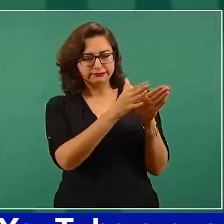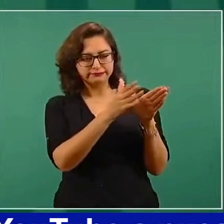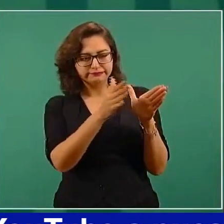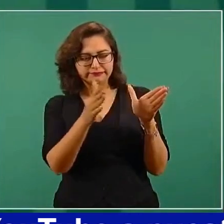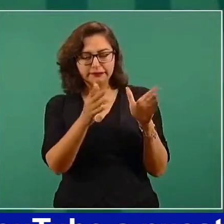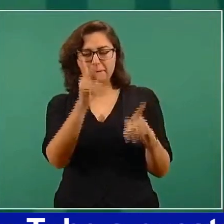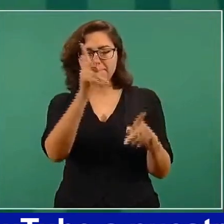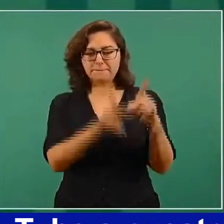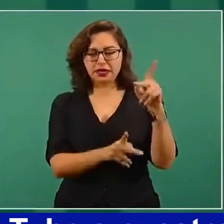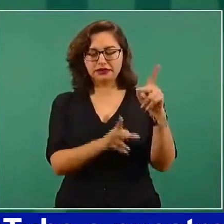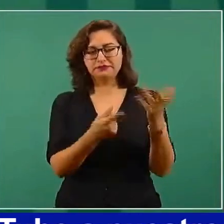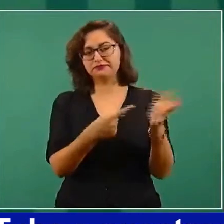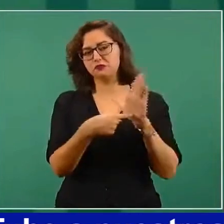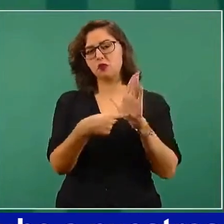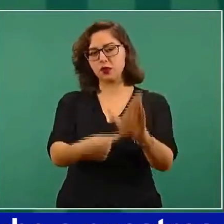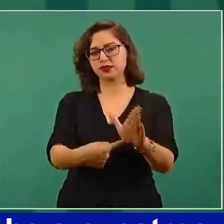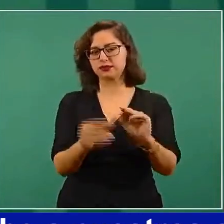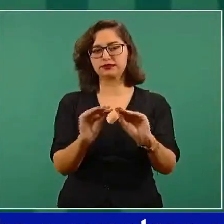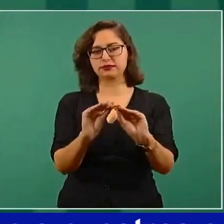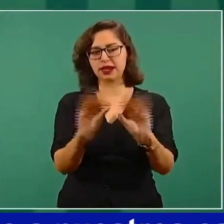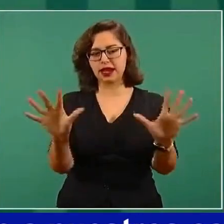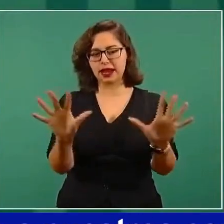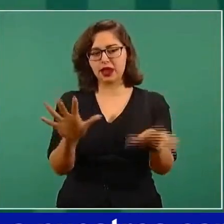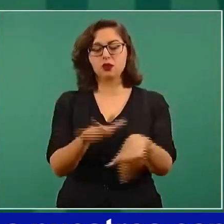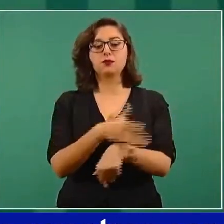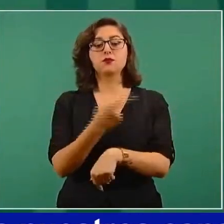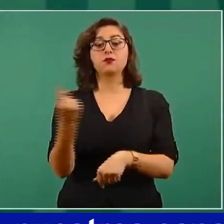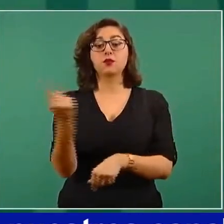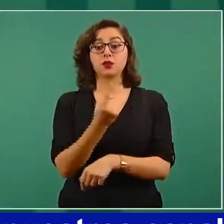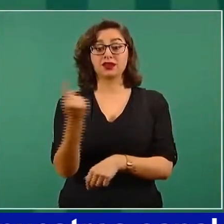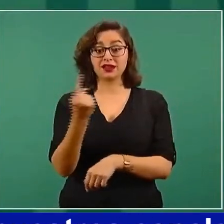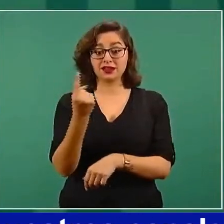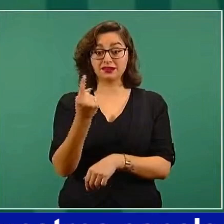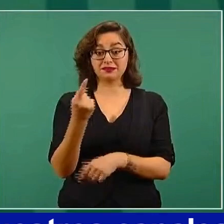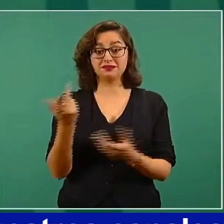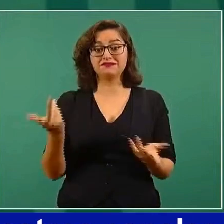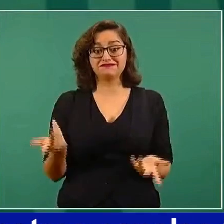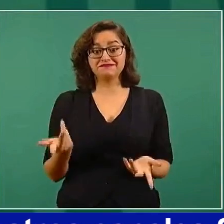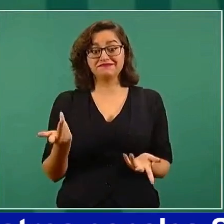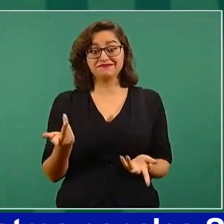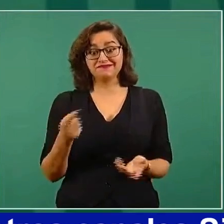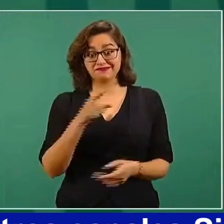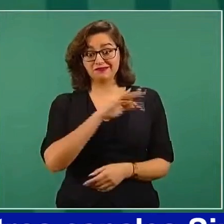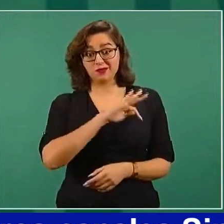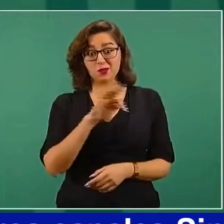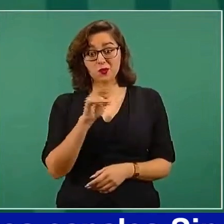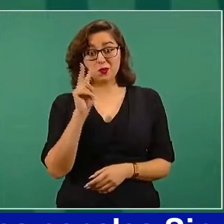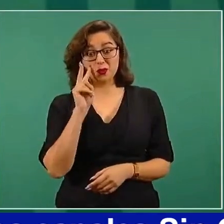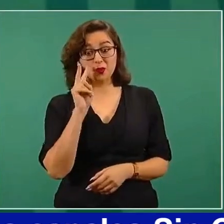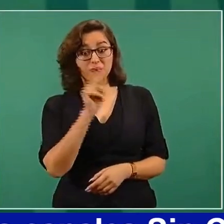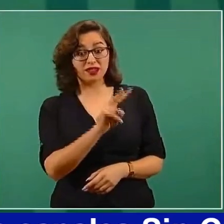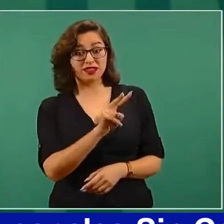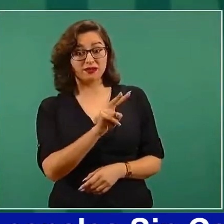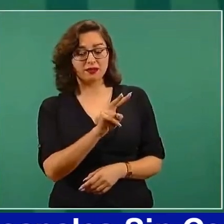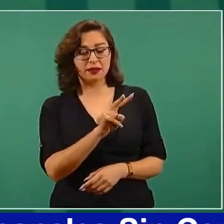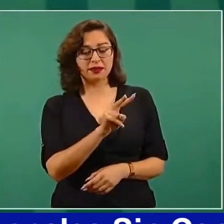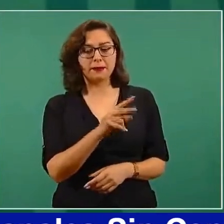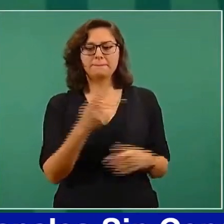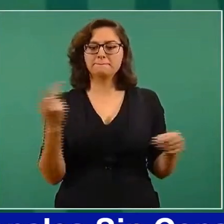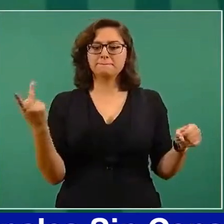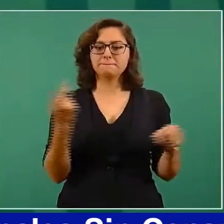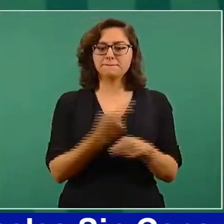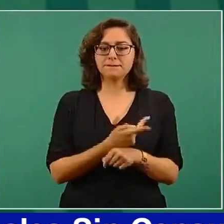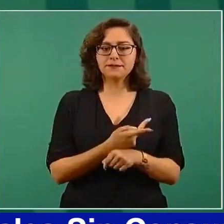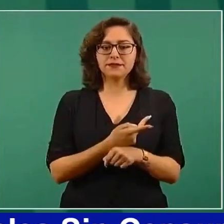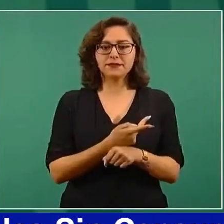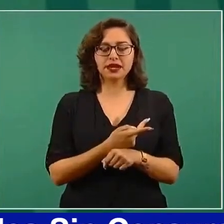muy ilustrativo, porque ustedes pudieron percatarse que antes de entrar el